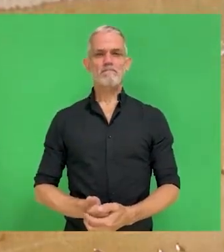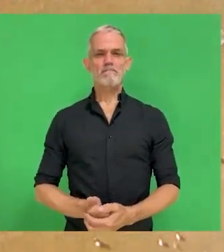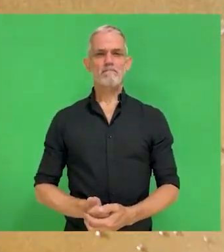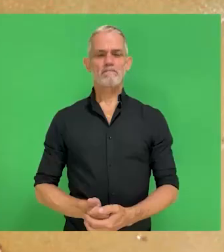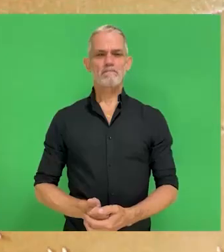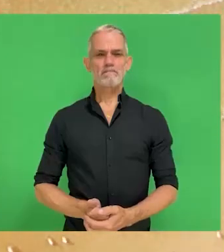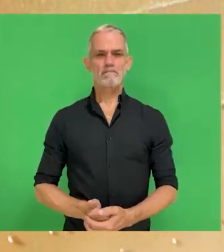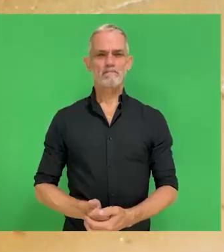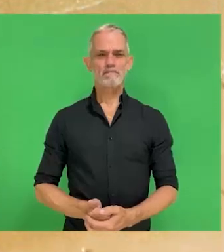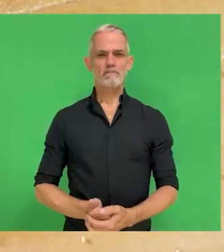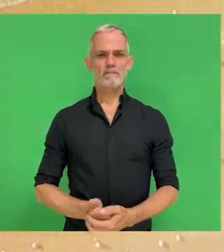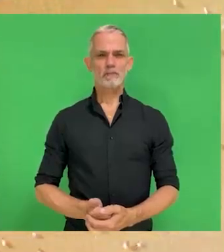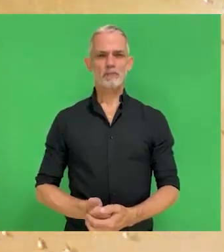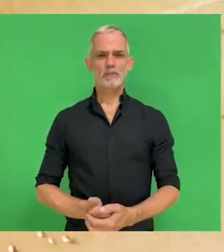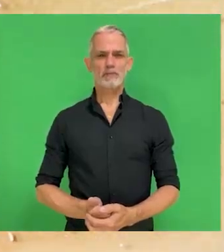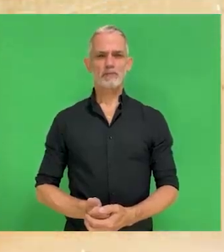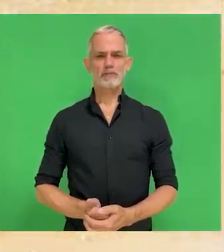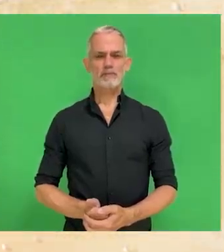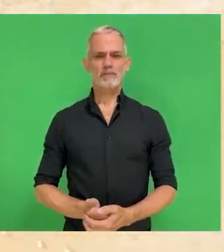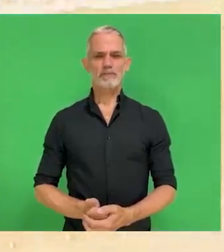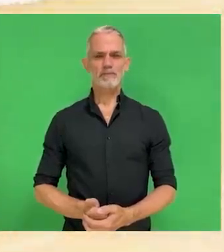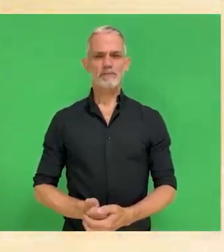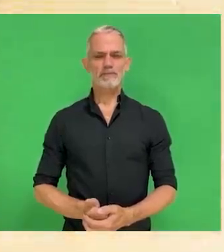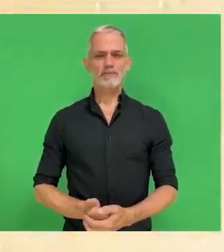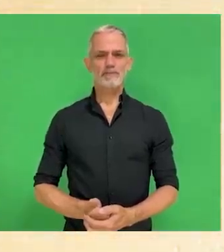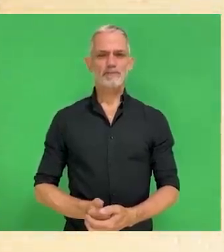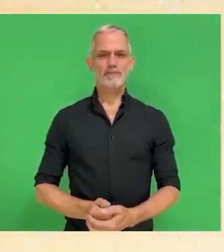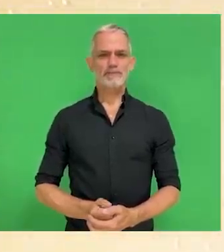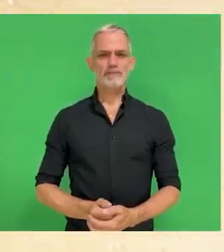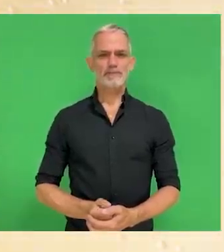espacio. Luego, el agua del mar que llega a la orilla.